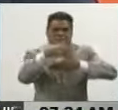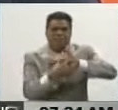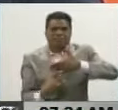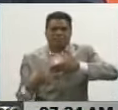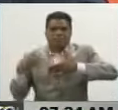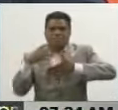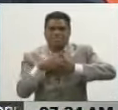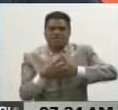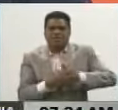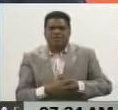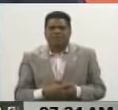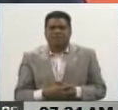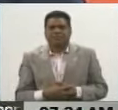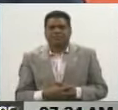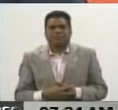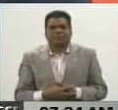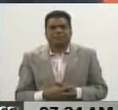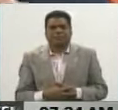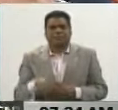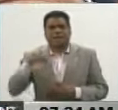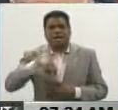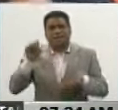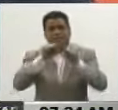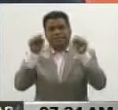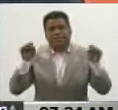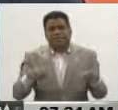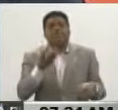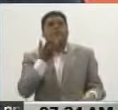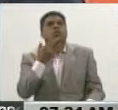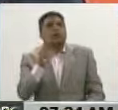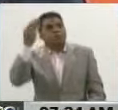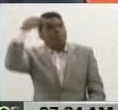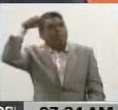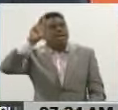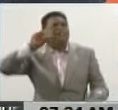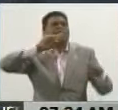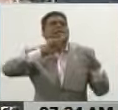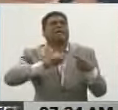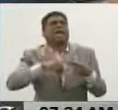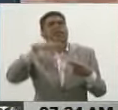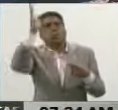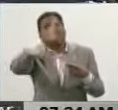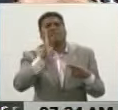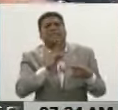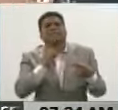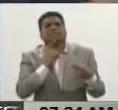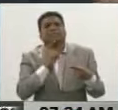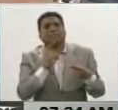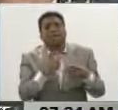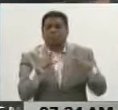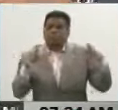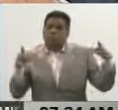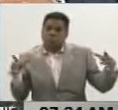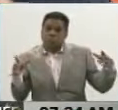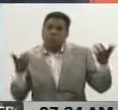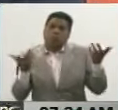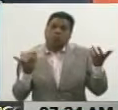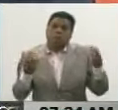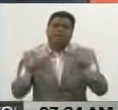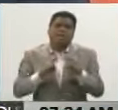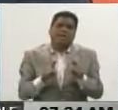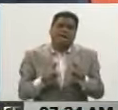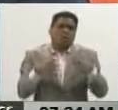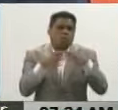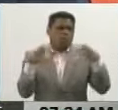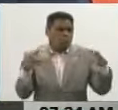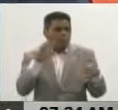supuesto, quizás el sistema educativo mexicano, el brasileño, está más extendido. Pero en cuanto a población, como yo